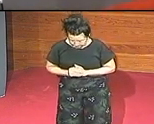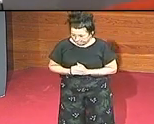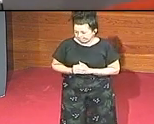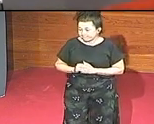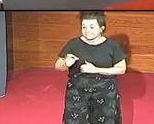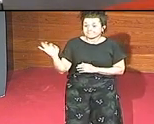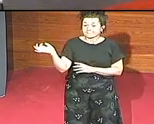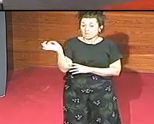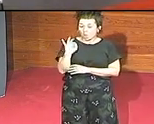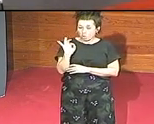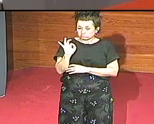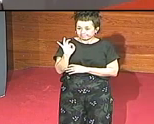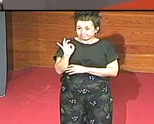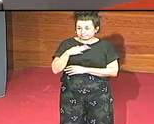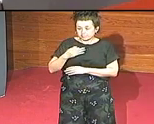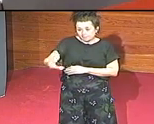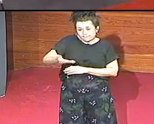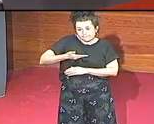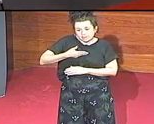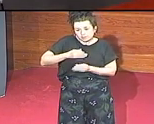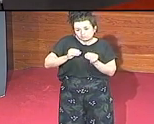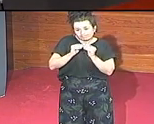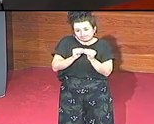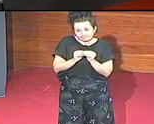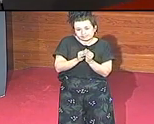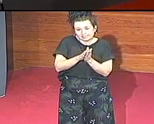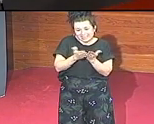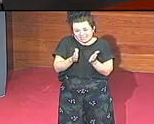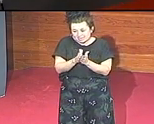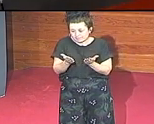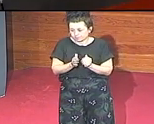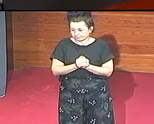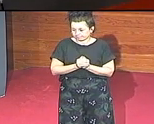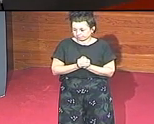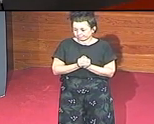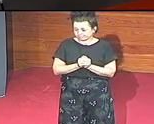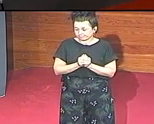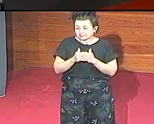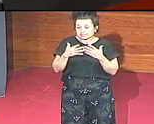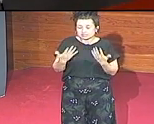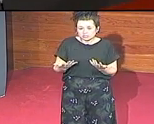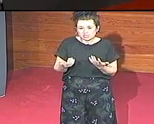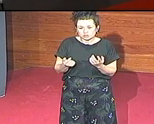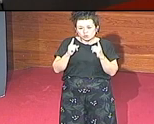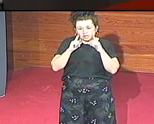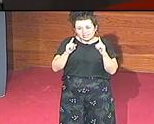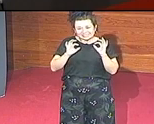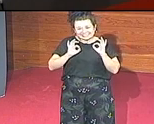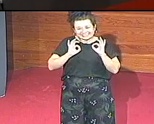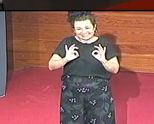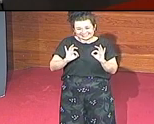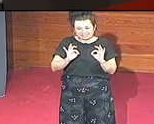o pueden pedirte que hagas un libro entonces este es un caso especial porque es